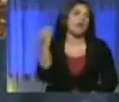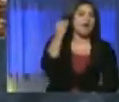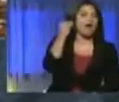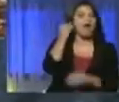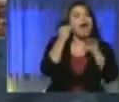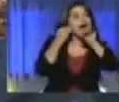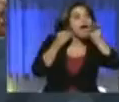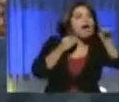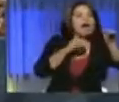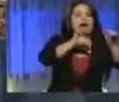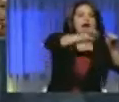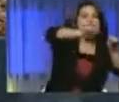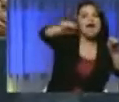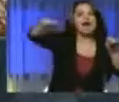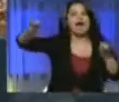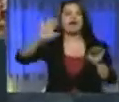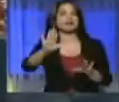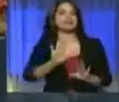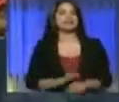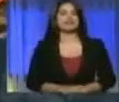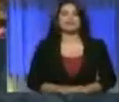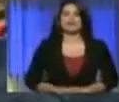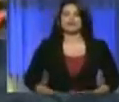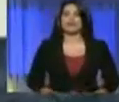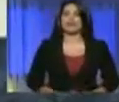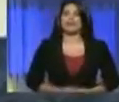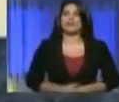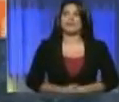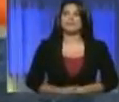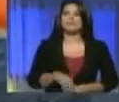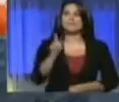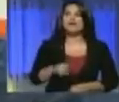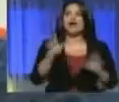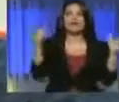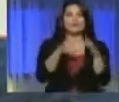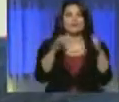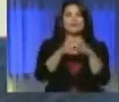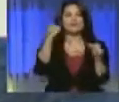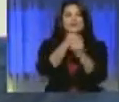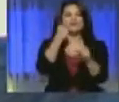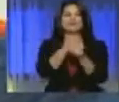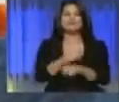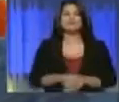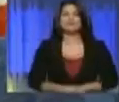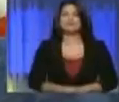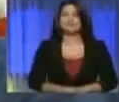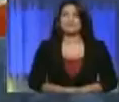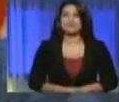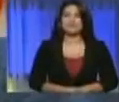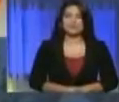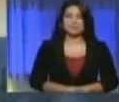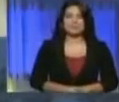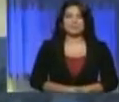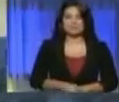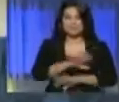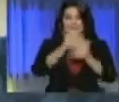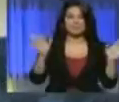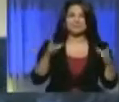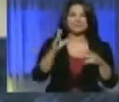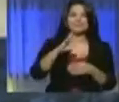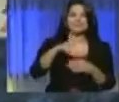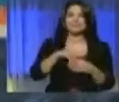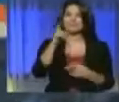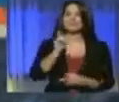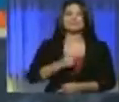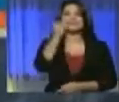Y ahí estaba la clase obrera del Estado Bolívar. Y así, mira, han repletado en Valencia.